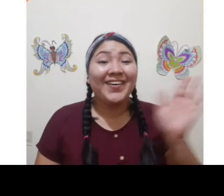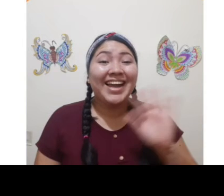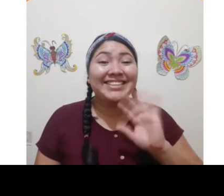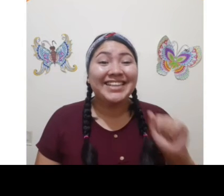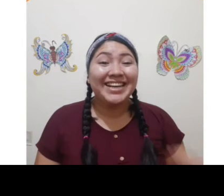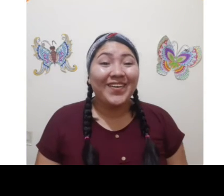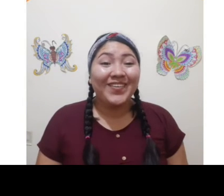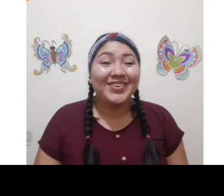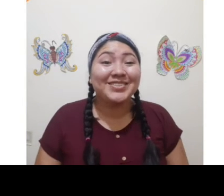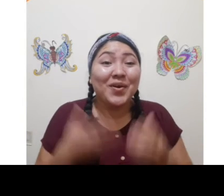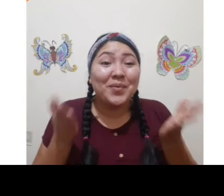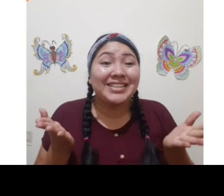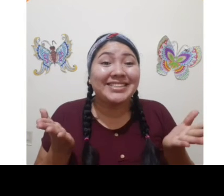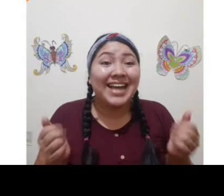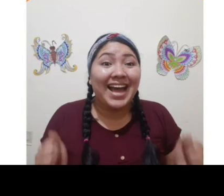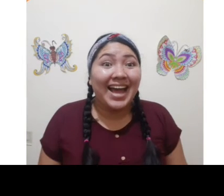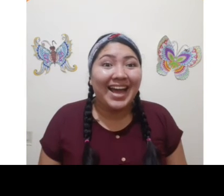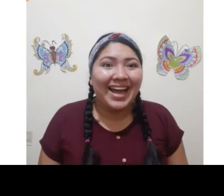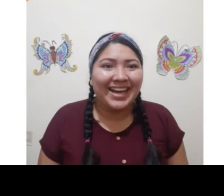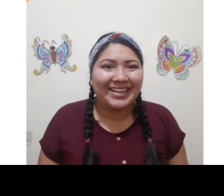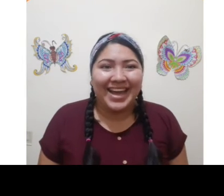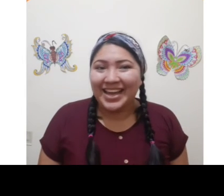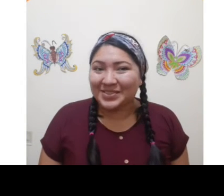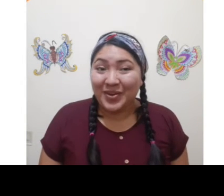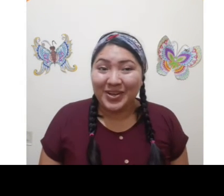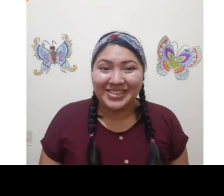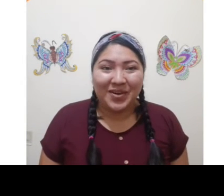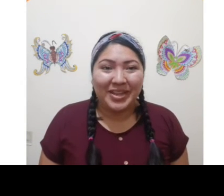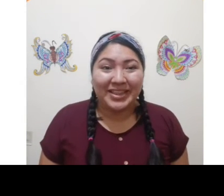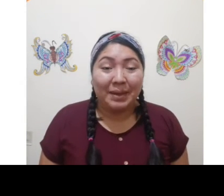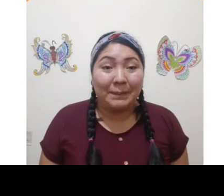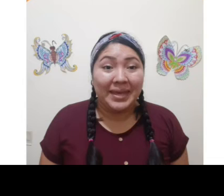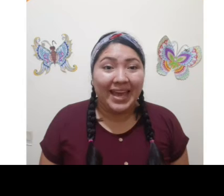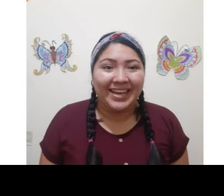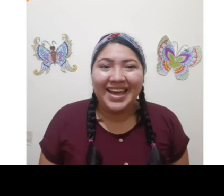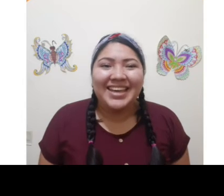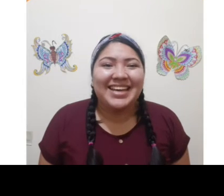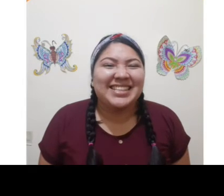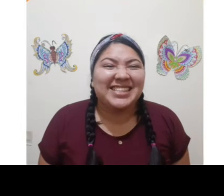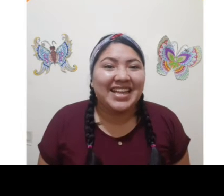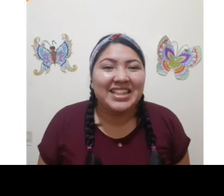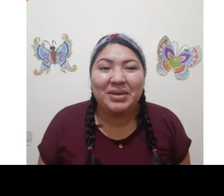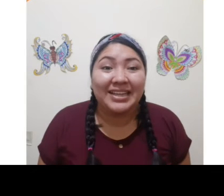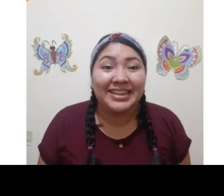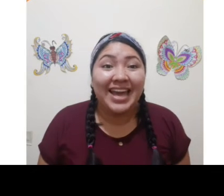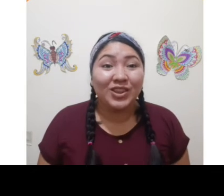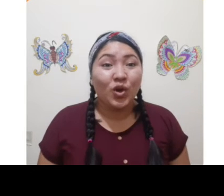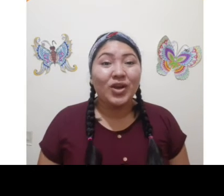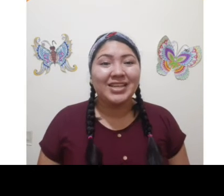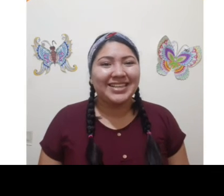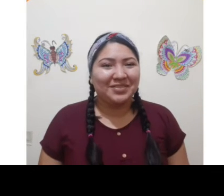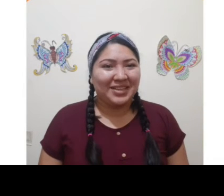hola chicos cómo está espera que se encuentren bien y que se están divirtiendo